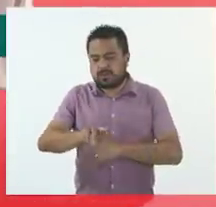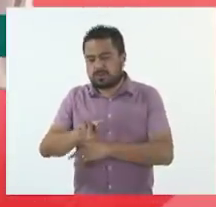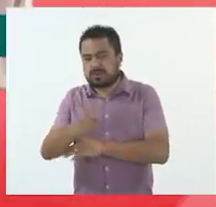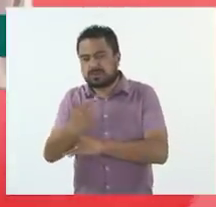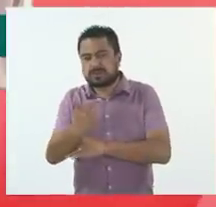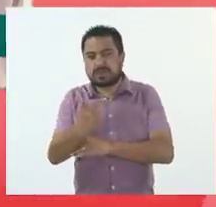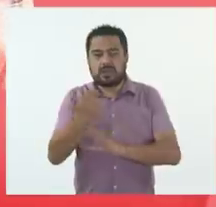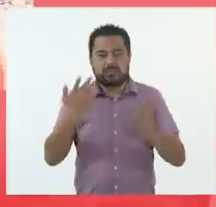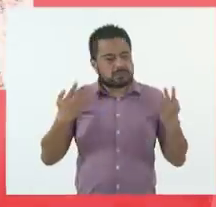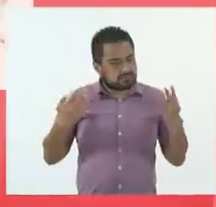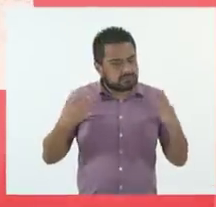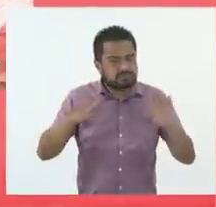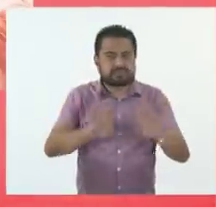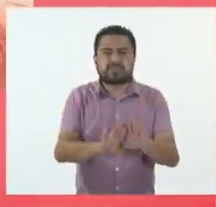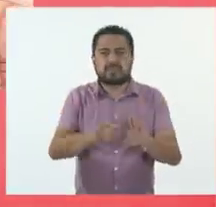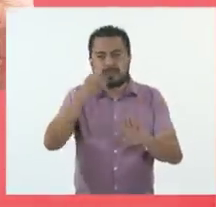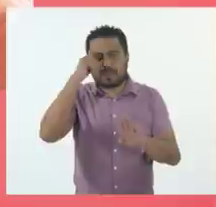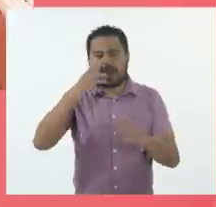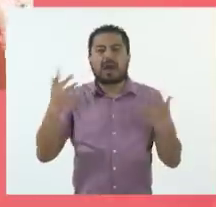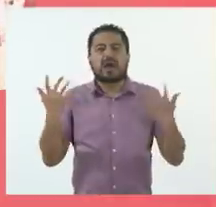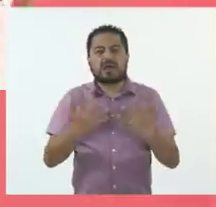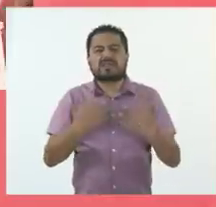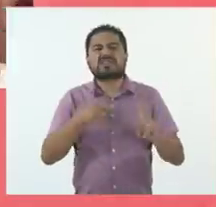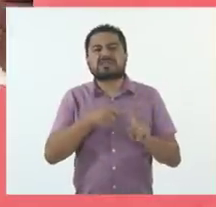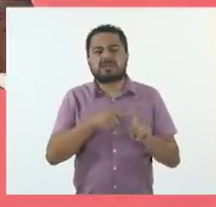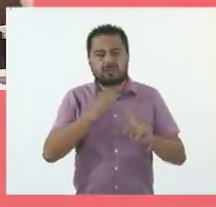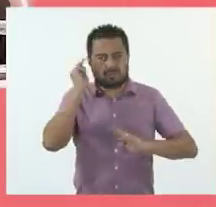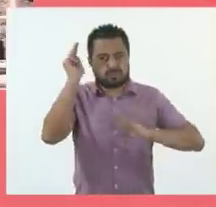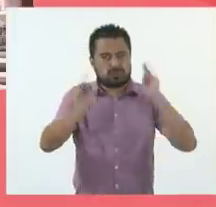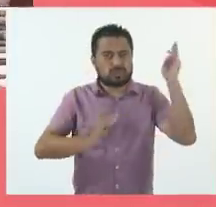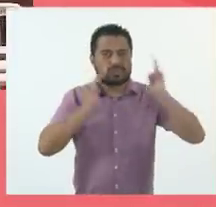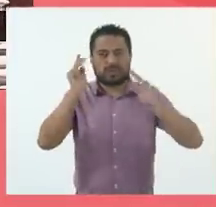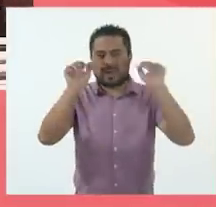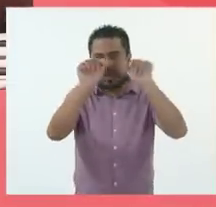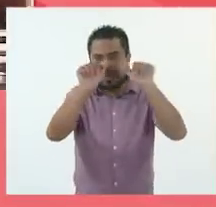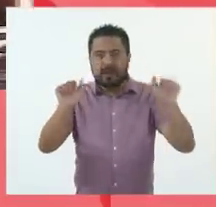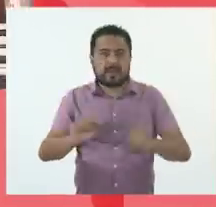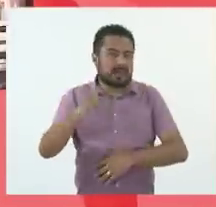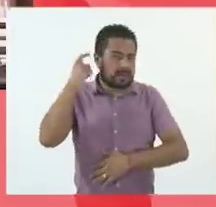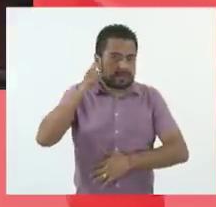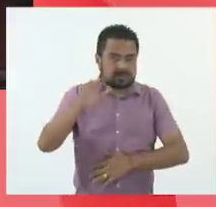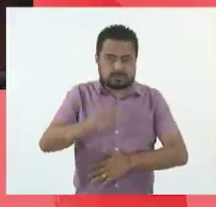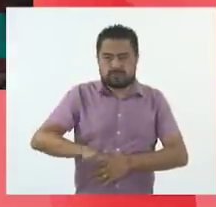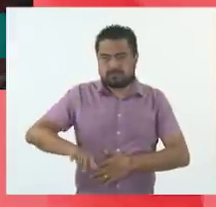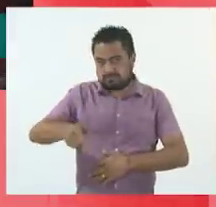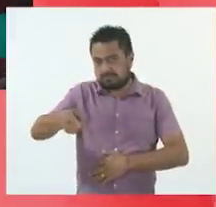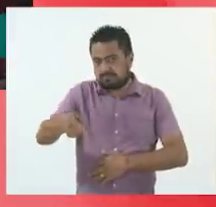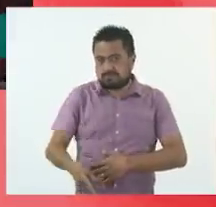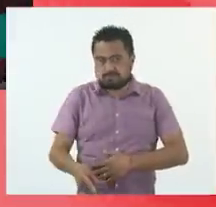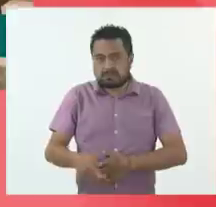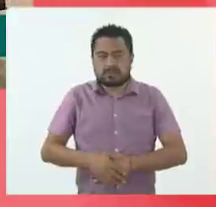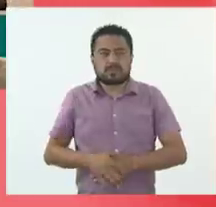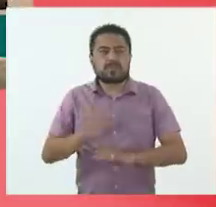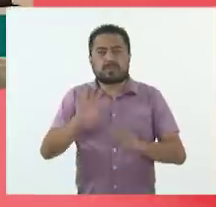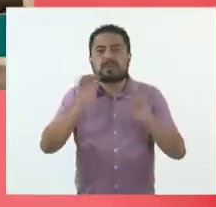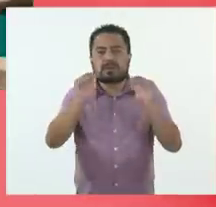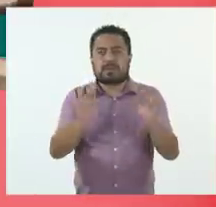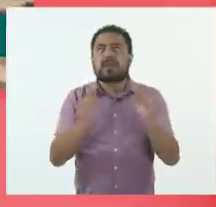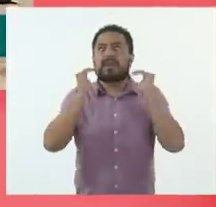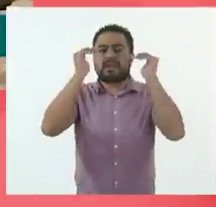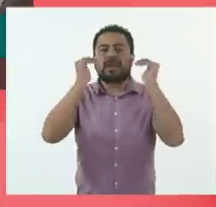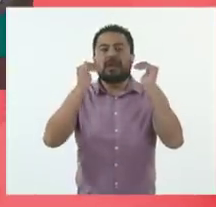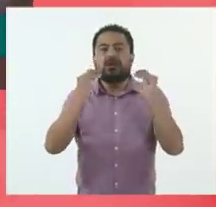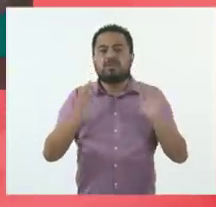1987 se cierra para hacerlo ya un museo de arte de Querétaro. En la parte alta y alrededor